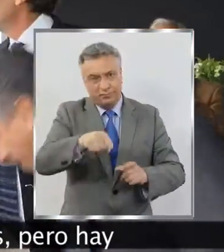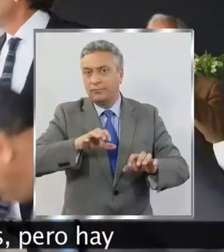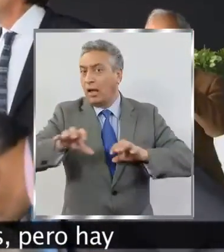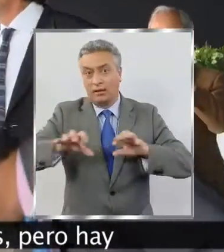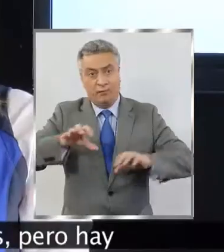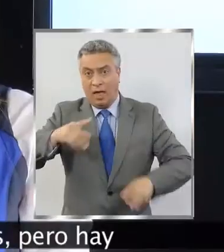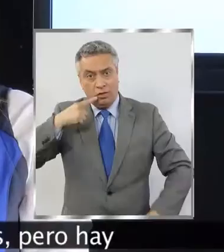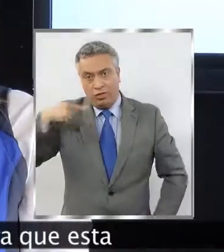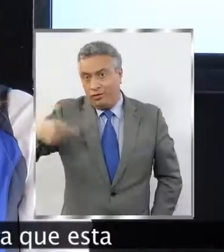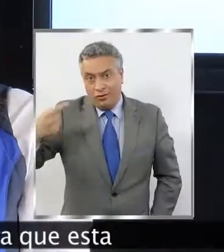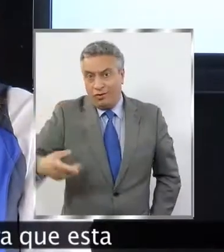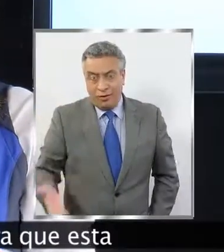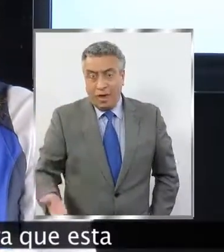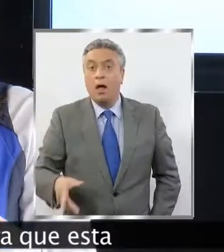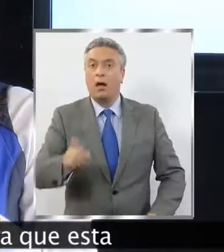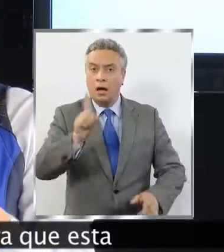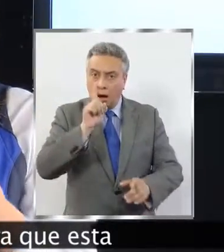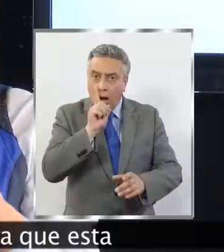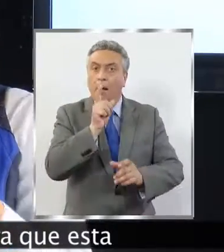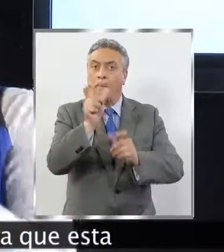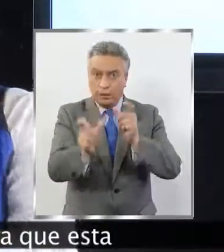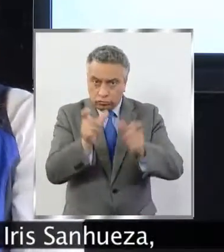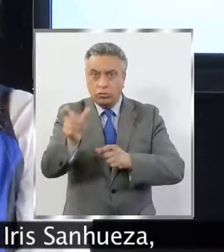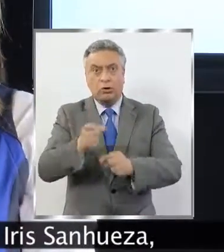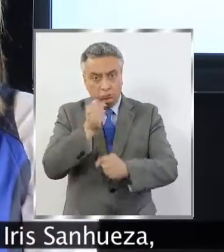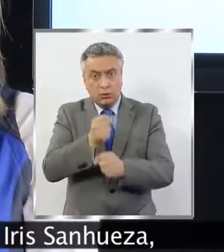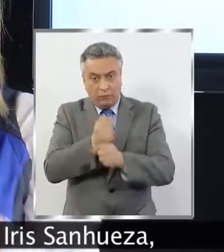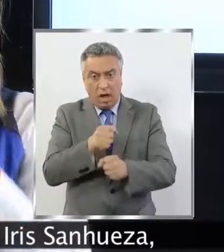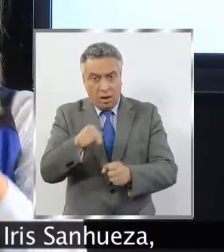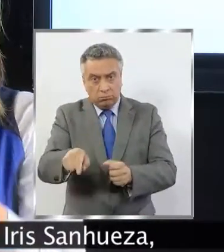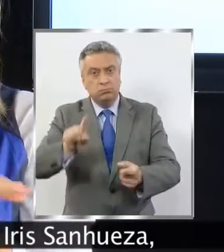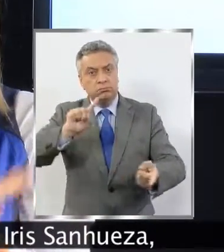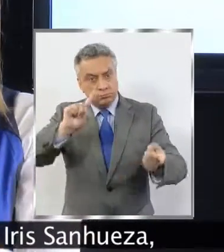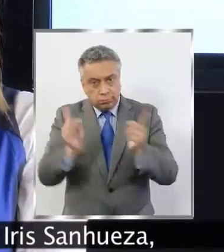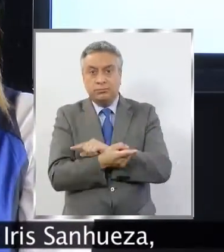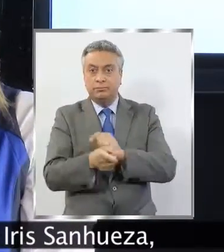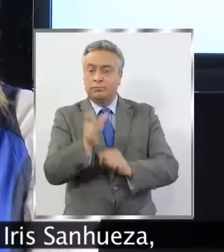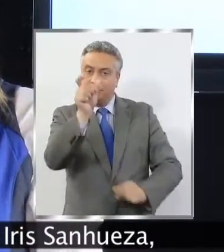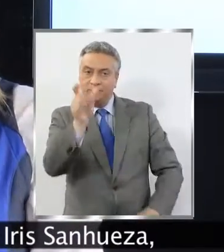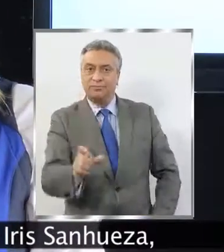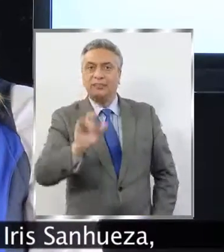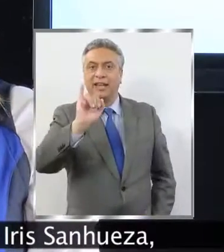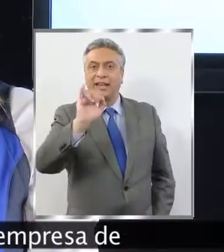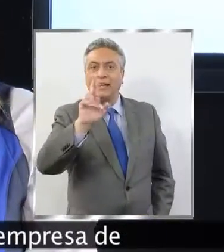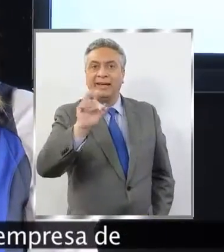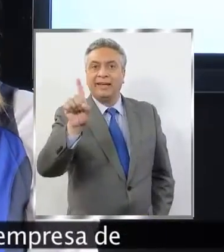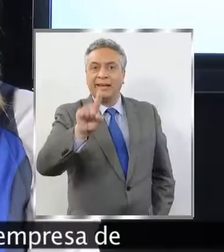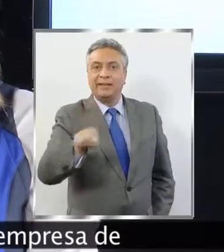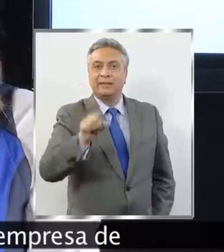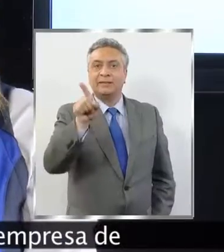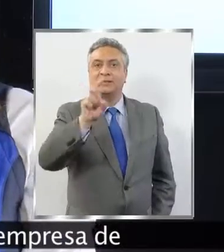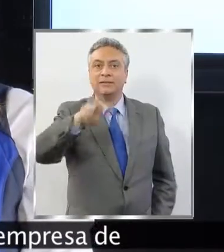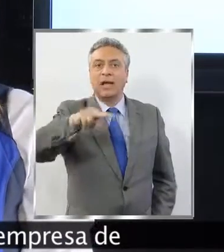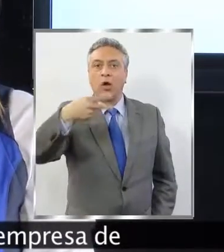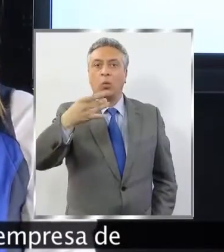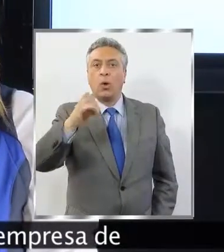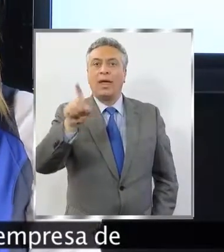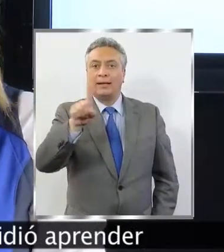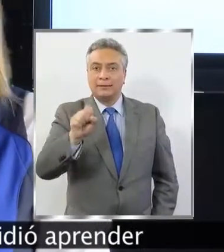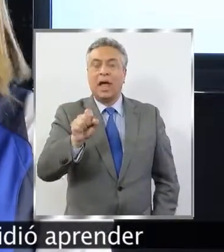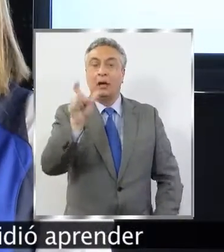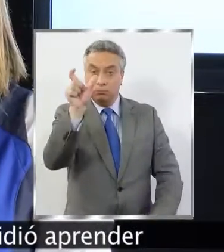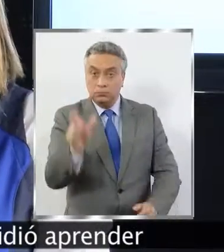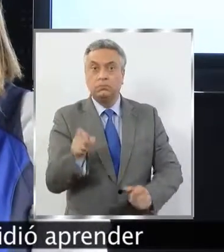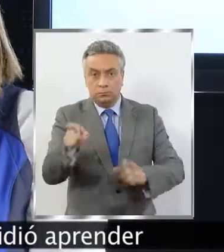actividades diarias. Pero hay personas que trabajan para que esta realidad cambie. Es el caso de Iris Sangüesa, ejecutiva comercial de una empresa